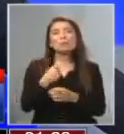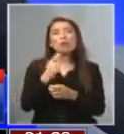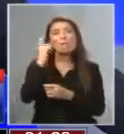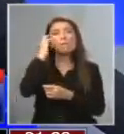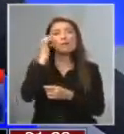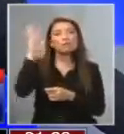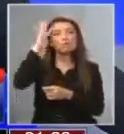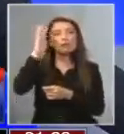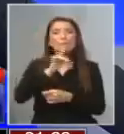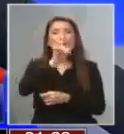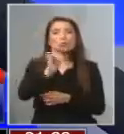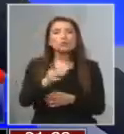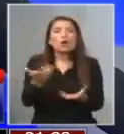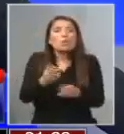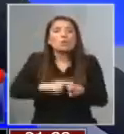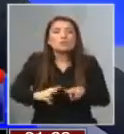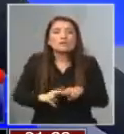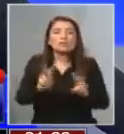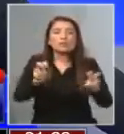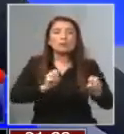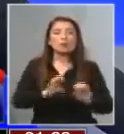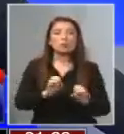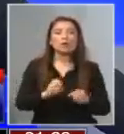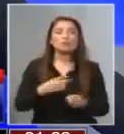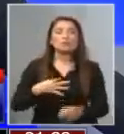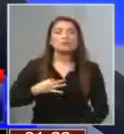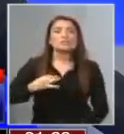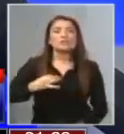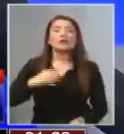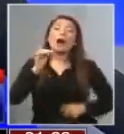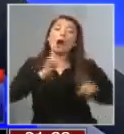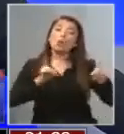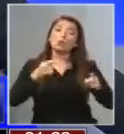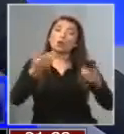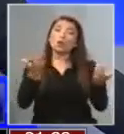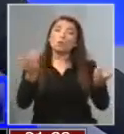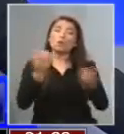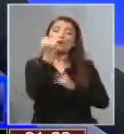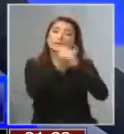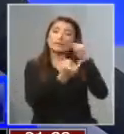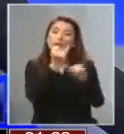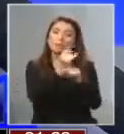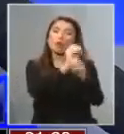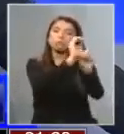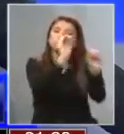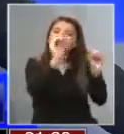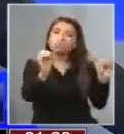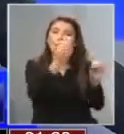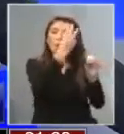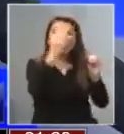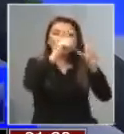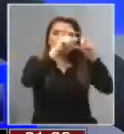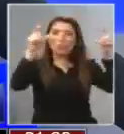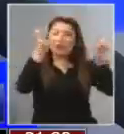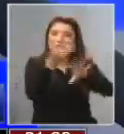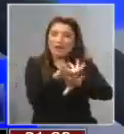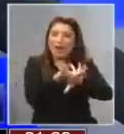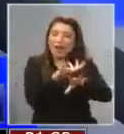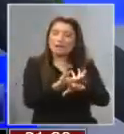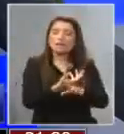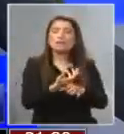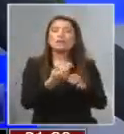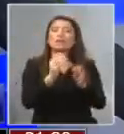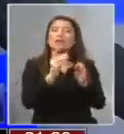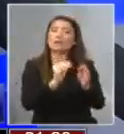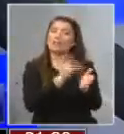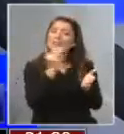de la educación cívica, ¿no? Porque una posibilidad son estos anuncios y este sitio web, el constitucionario que se ha dado, que yo no soy experto en comunicaciones, ni mucho